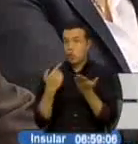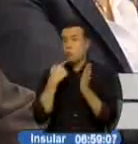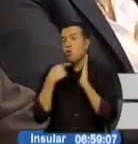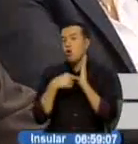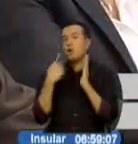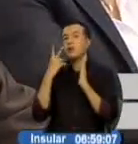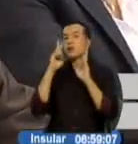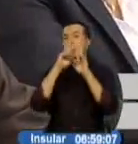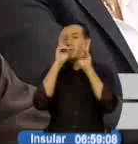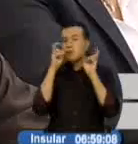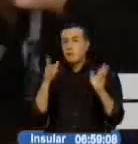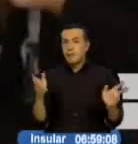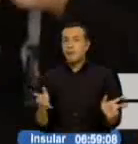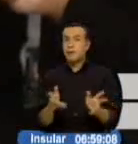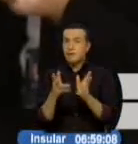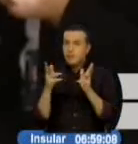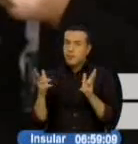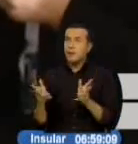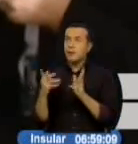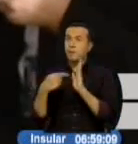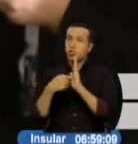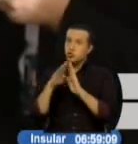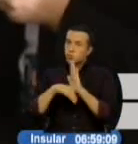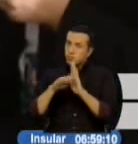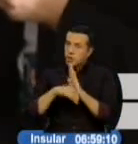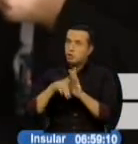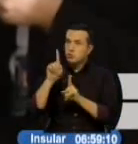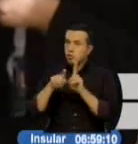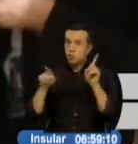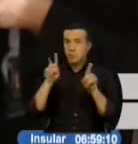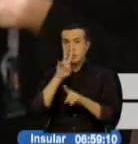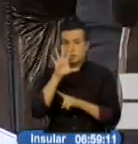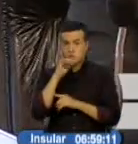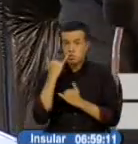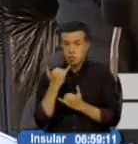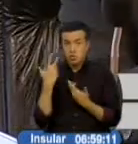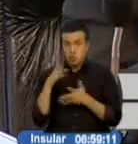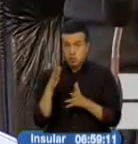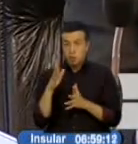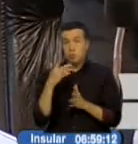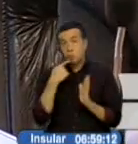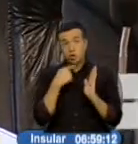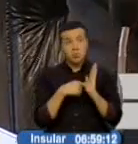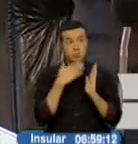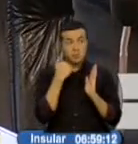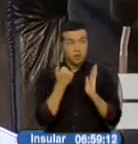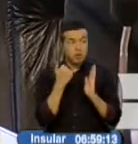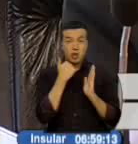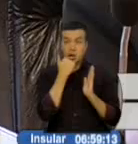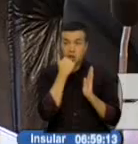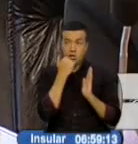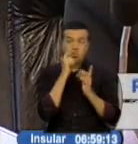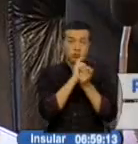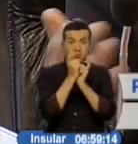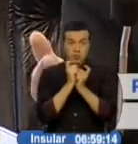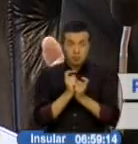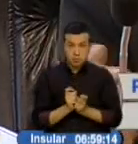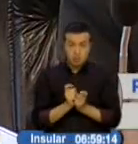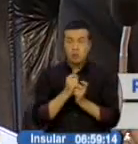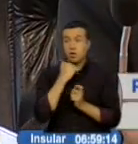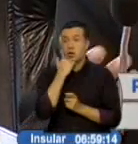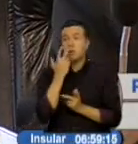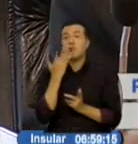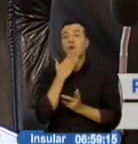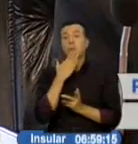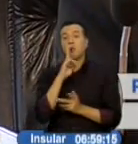de un sistema de incentivos, de los cuales 25 actualmente están vigentes. Si es que hay que mejorarlos, si es que hay que pulirlos, si no sacamos